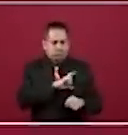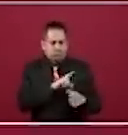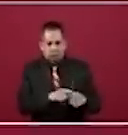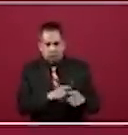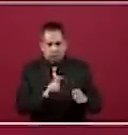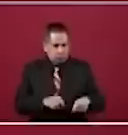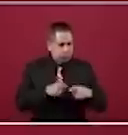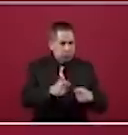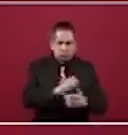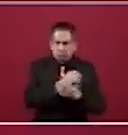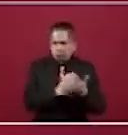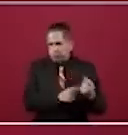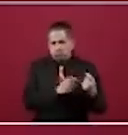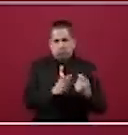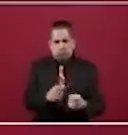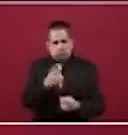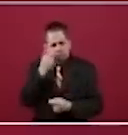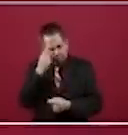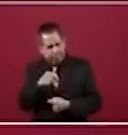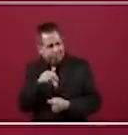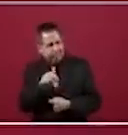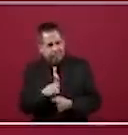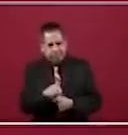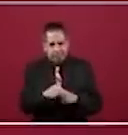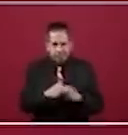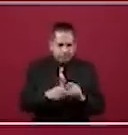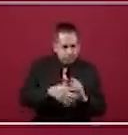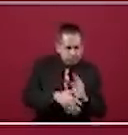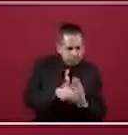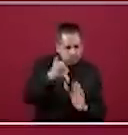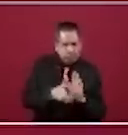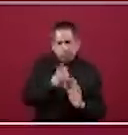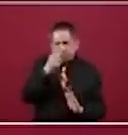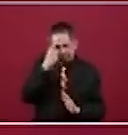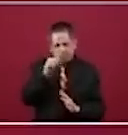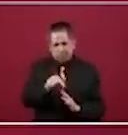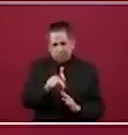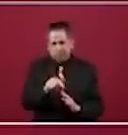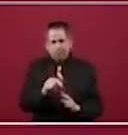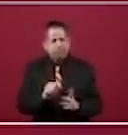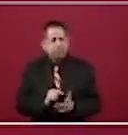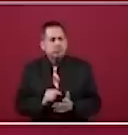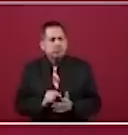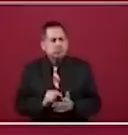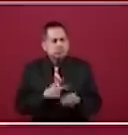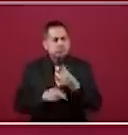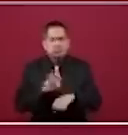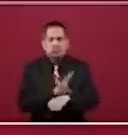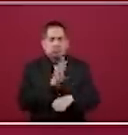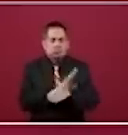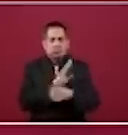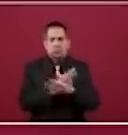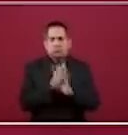se le dieron concesiones para la explotación de o la generación de energía